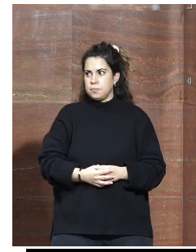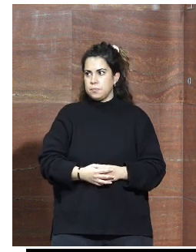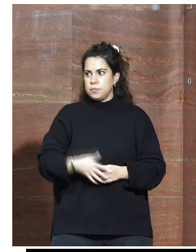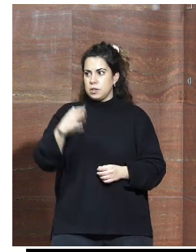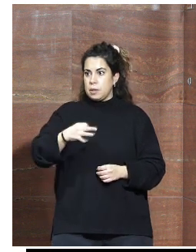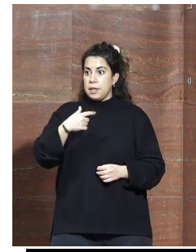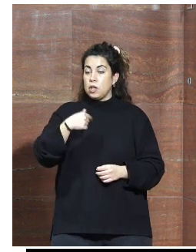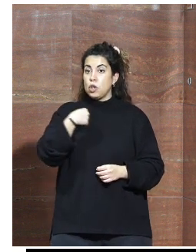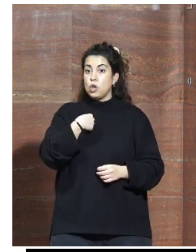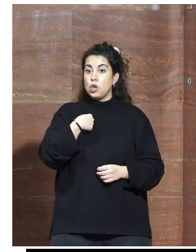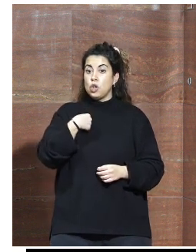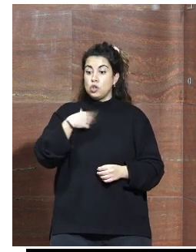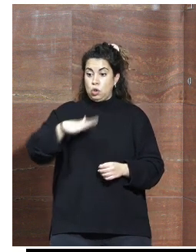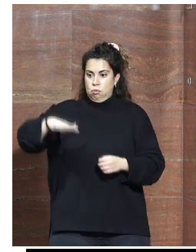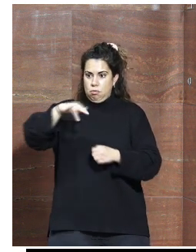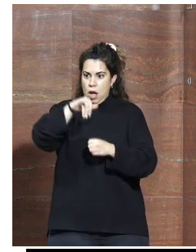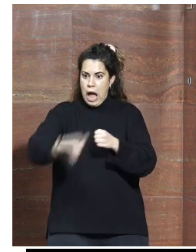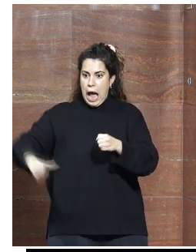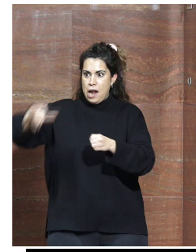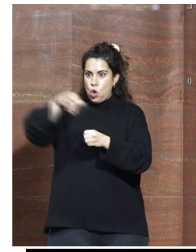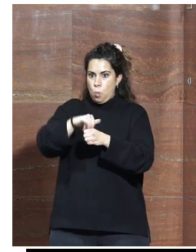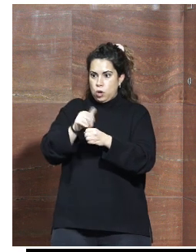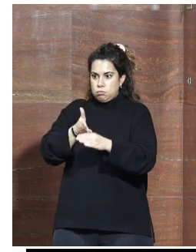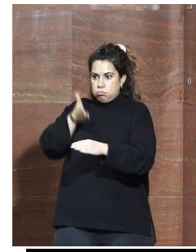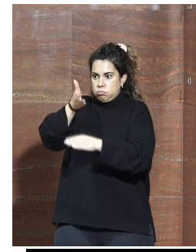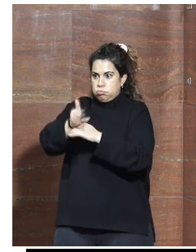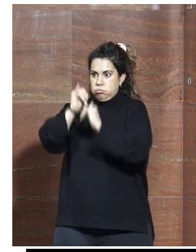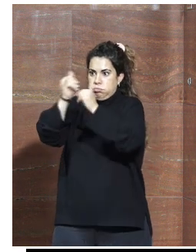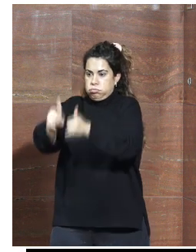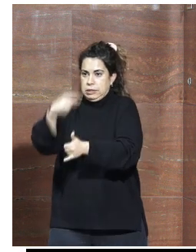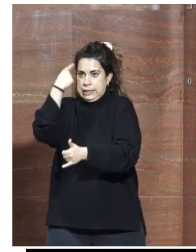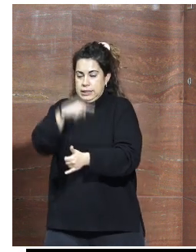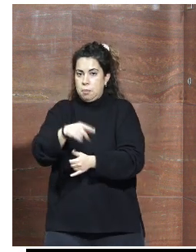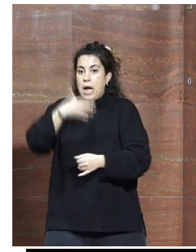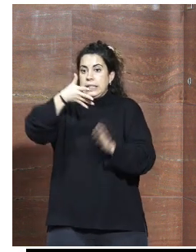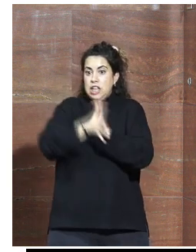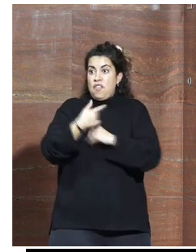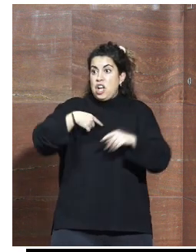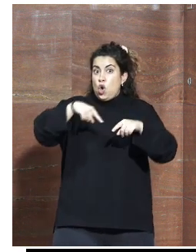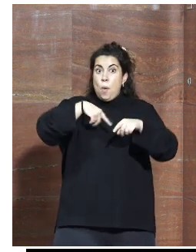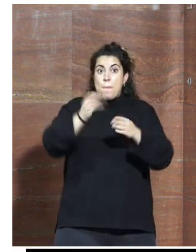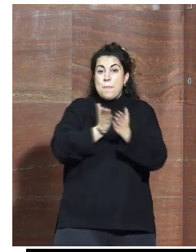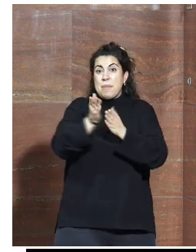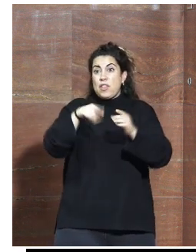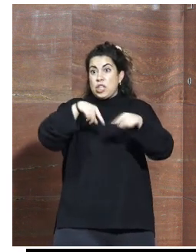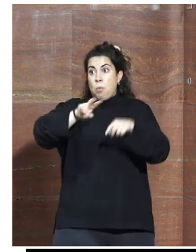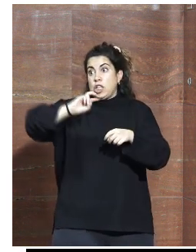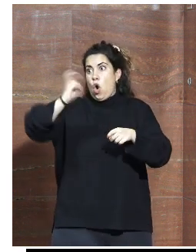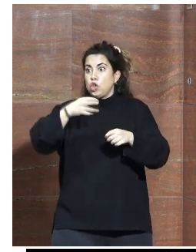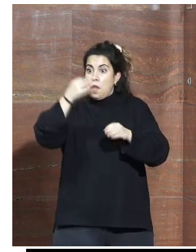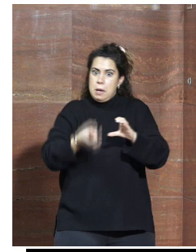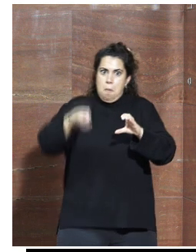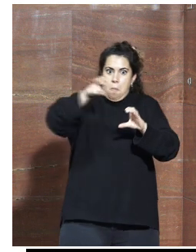al entorno construido, que es una terminal aérea. Probablemente tenga que utilizar otro medio de transporte, con lo cual ya lo estoy